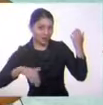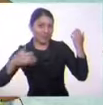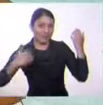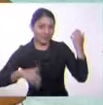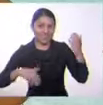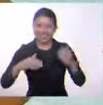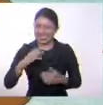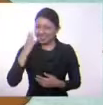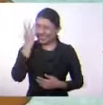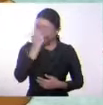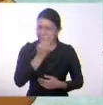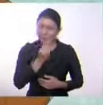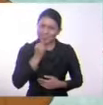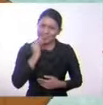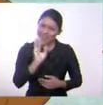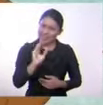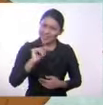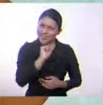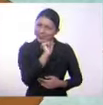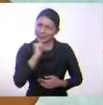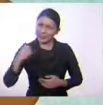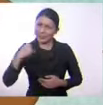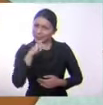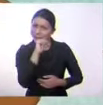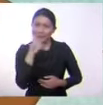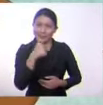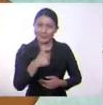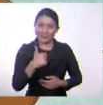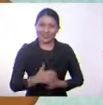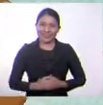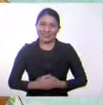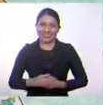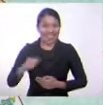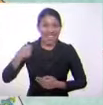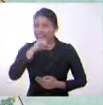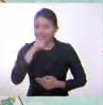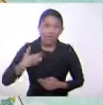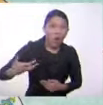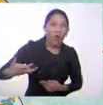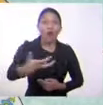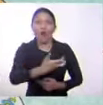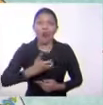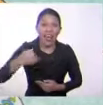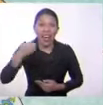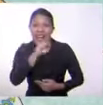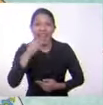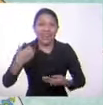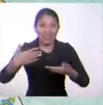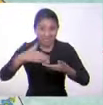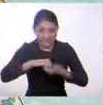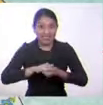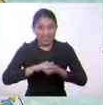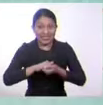Les quedó muy bonita la canción. ¿Qué tal si la cantamos todos juntos?